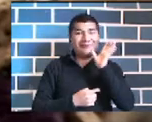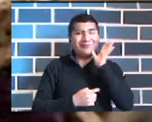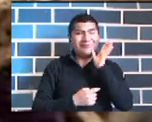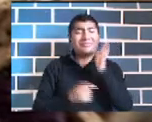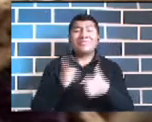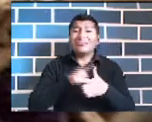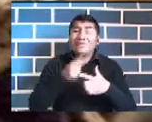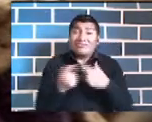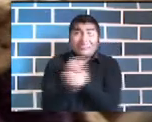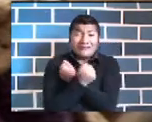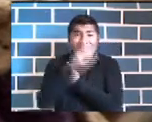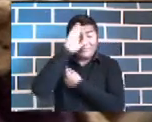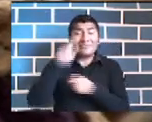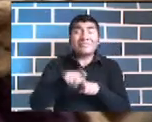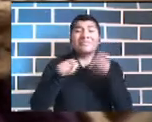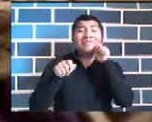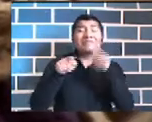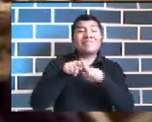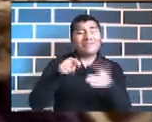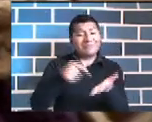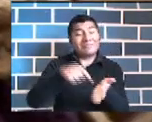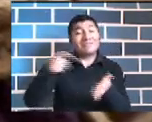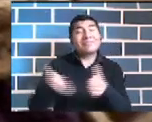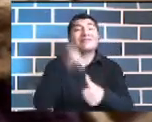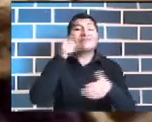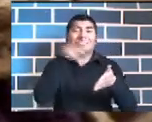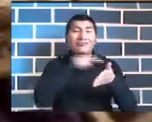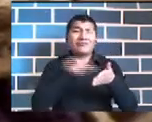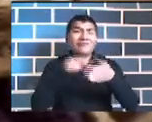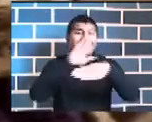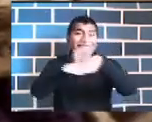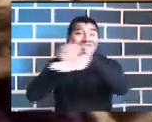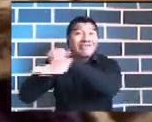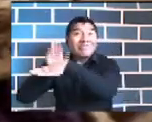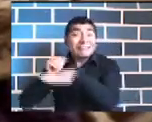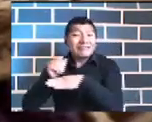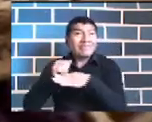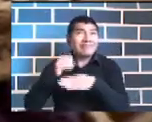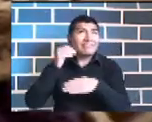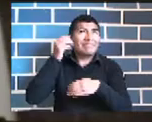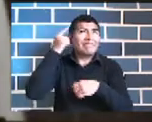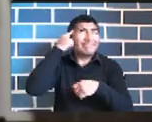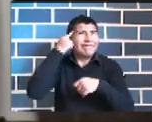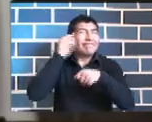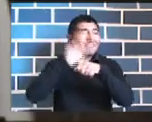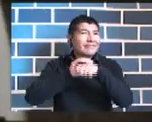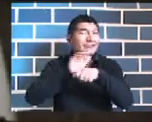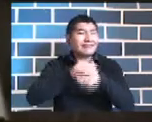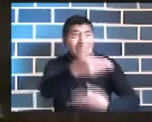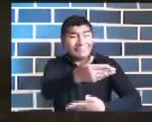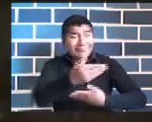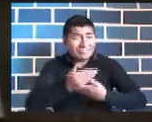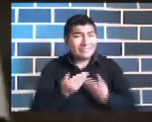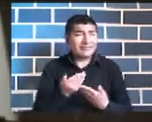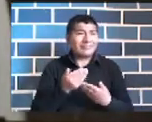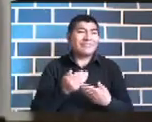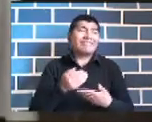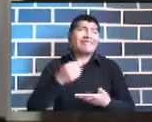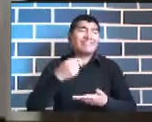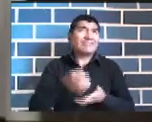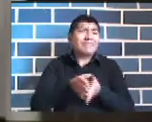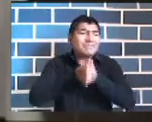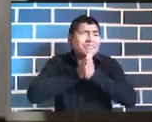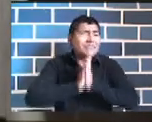Entonces, queridos hermanos, esta primera lectura nos está llamando, nos está invitando, nos está